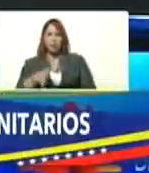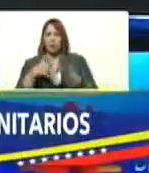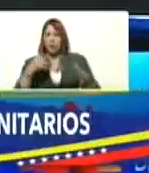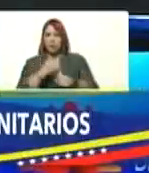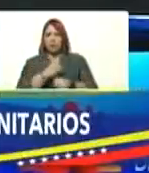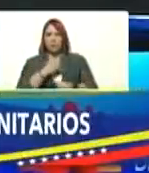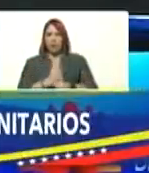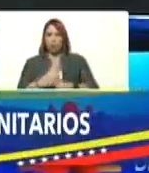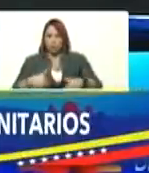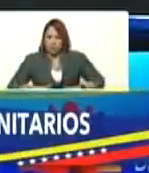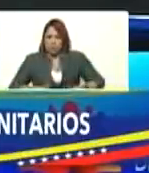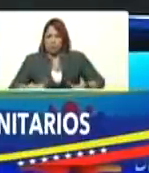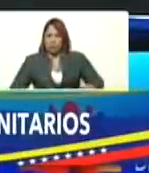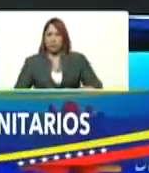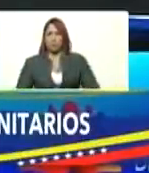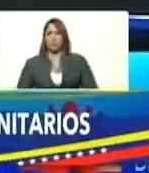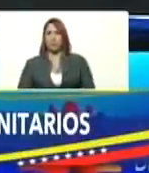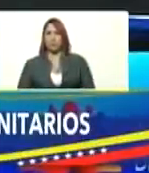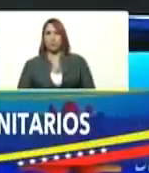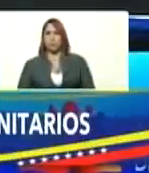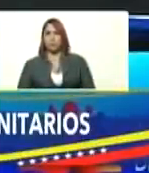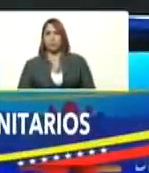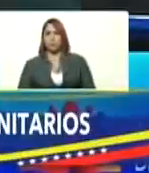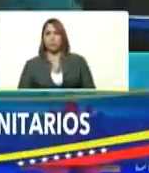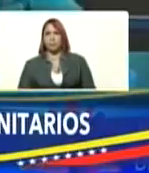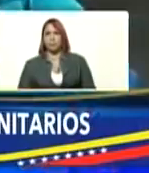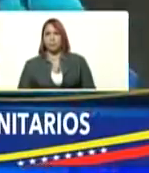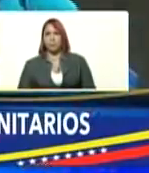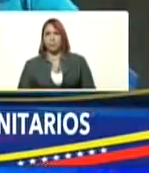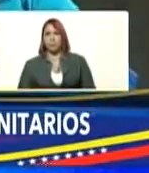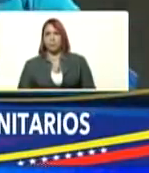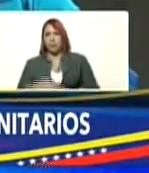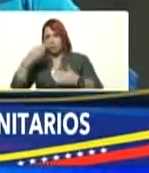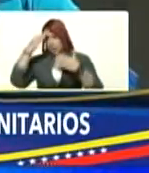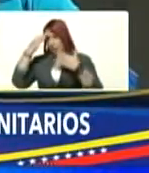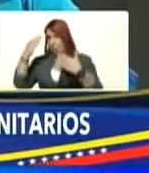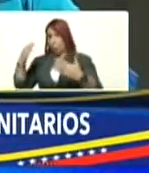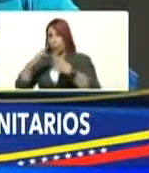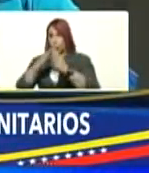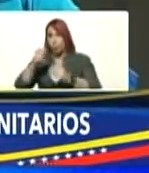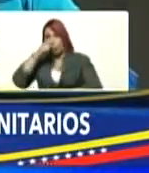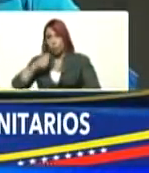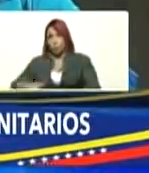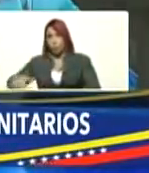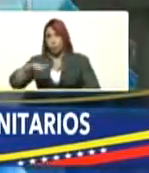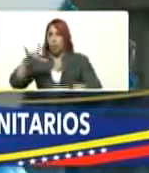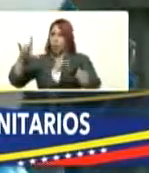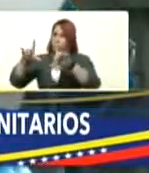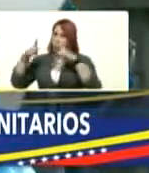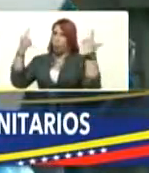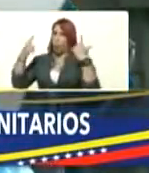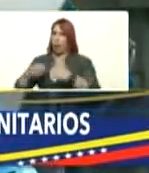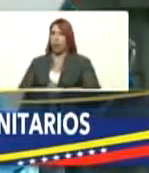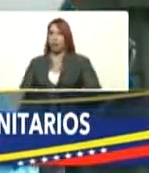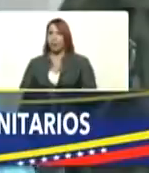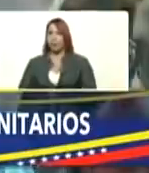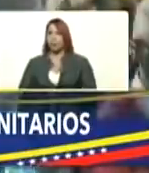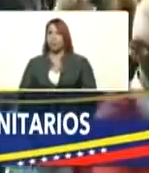trabajadora, gran conductora. Por favor, adelante. Bueno, un saludo a todo el pueblo de La Guaira